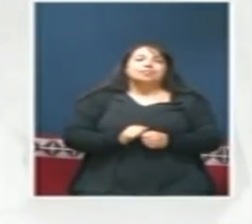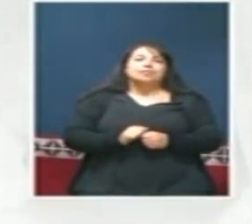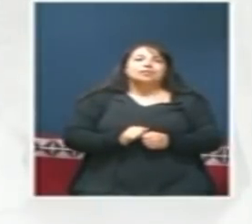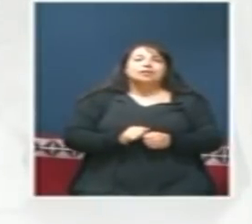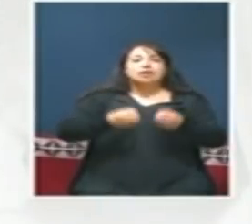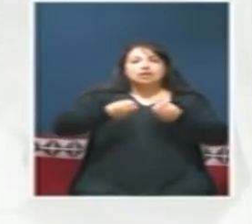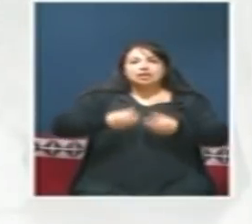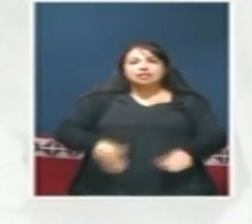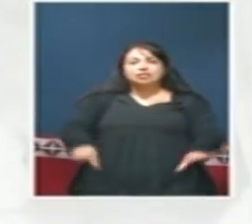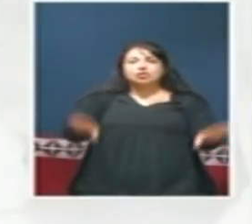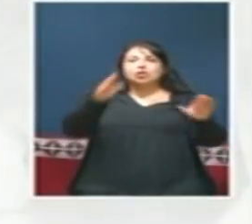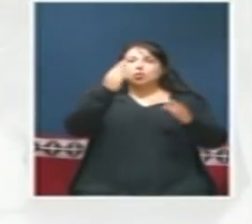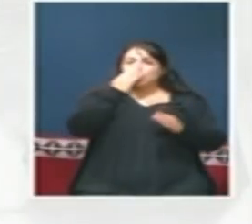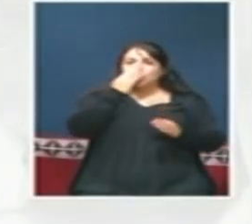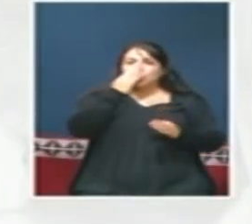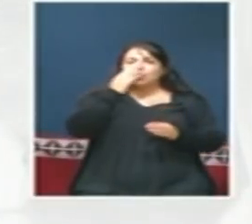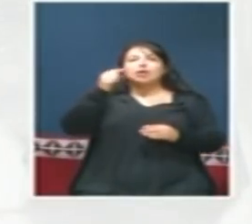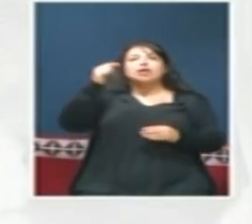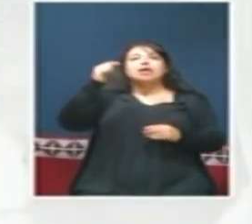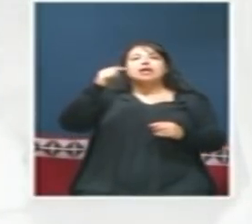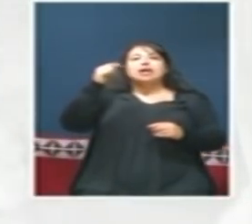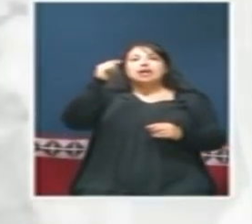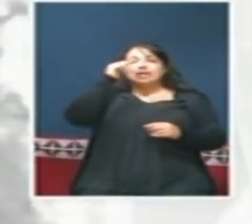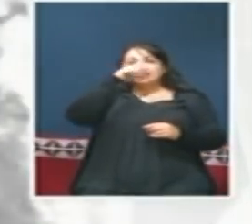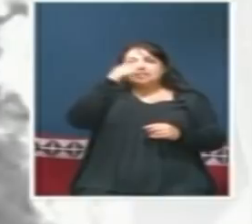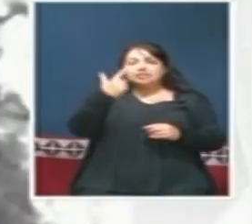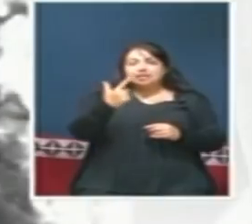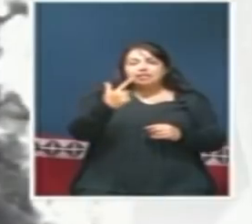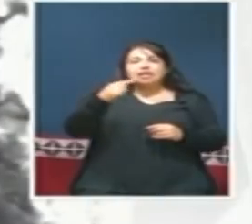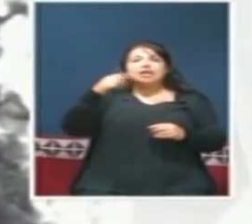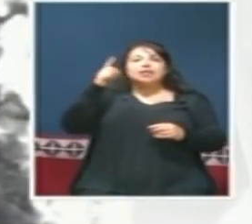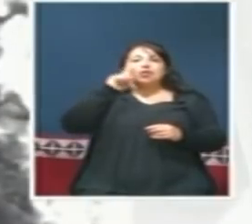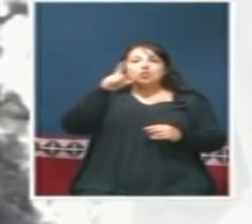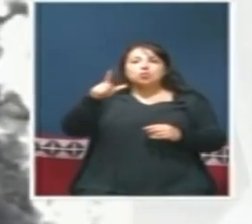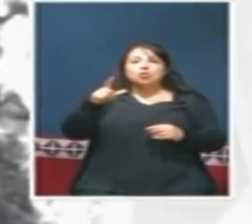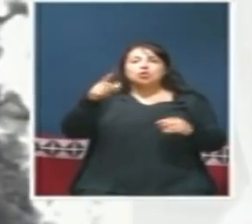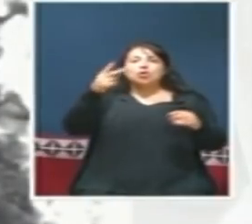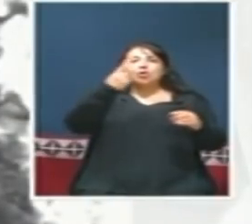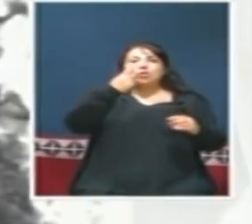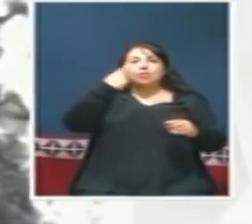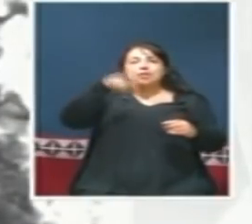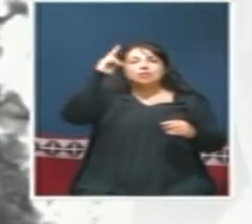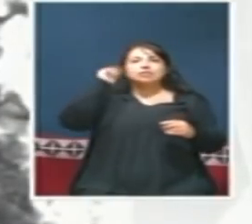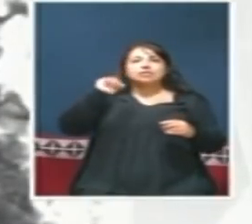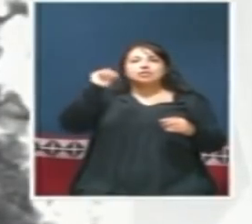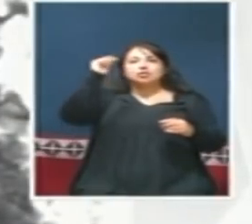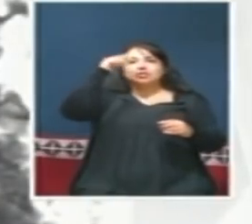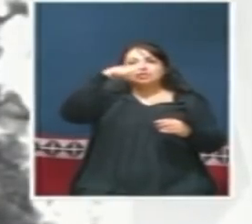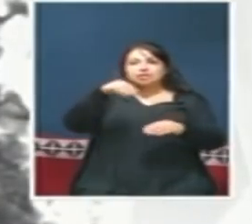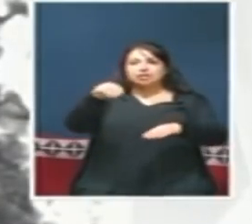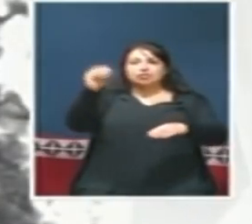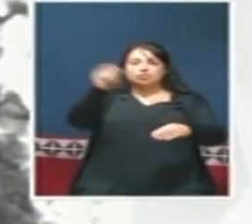Nació en Córdoba el 17 de julio de 1923. Fue bautizado el 30 de agosto de ese mismo año.